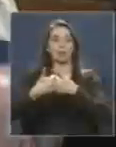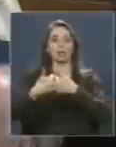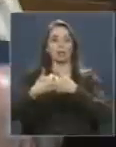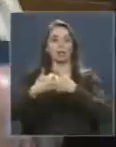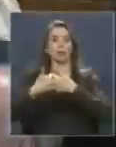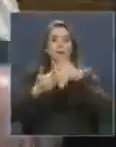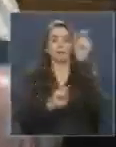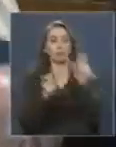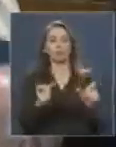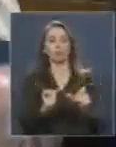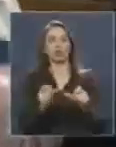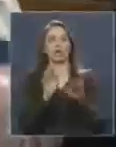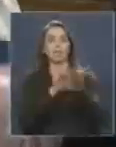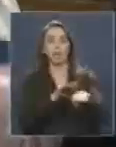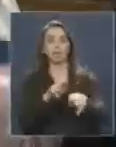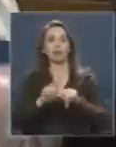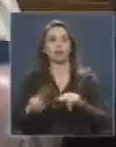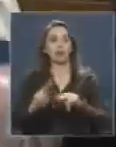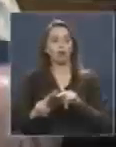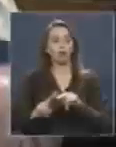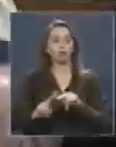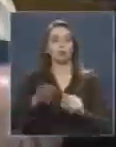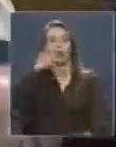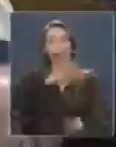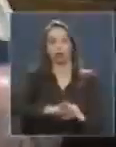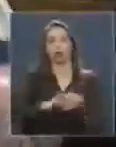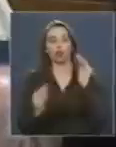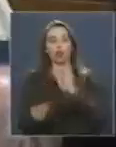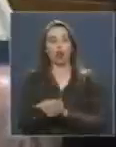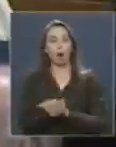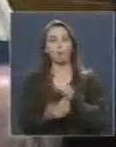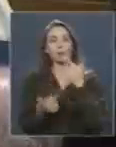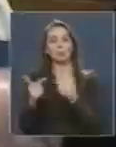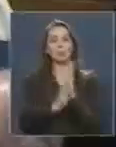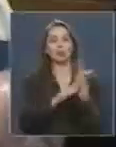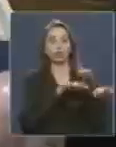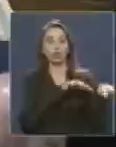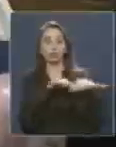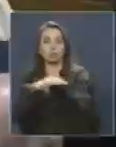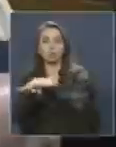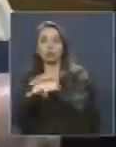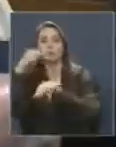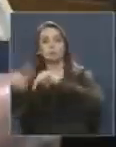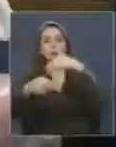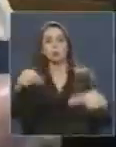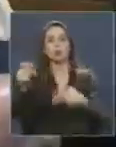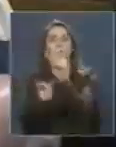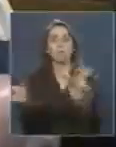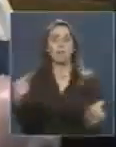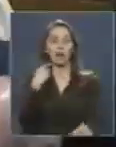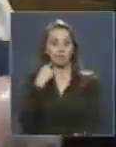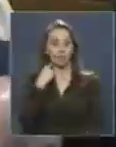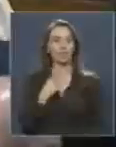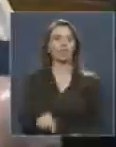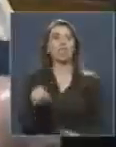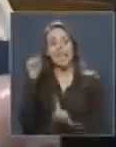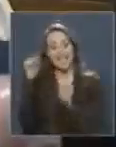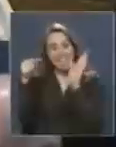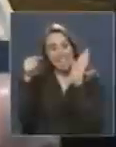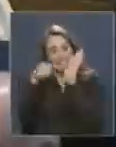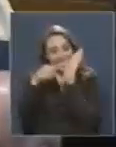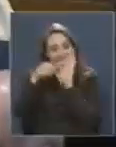fueron partidarios, los que implementaron y los cómplices de la política de exterminio y sus víctimas. Este es el objetivo